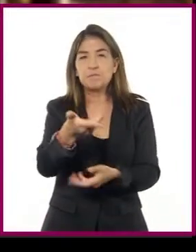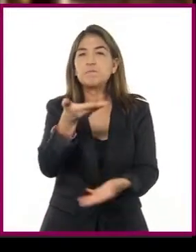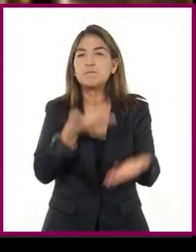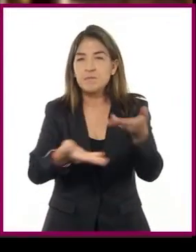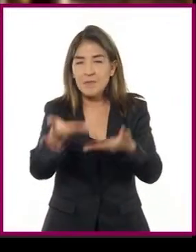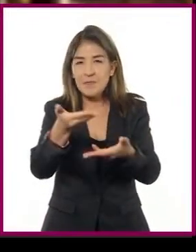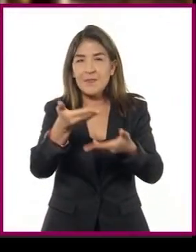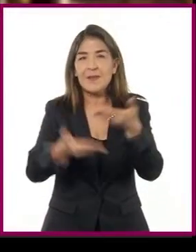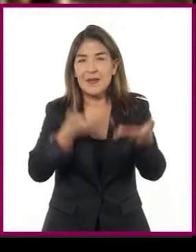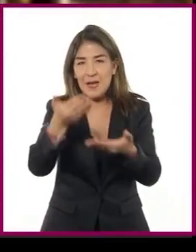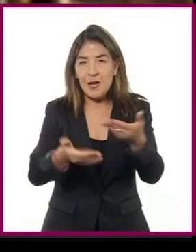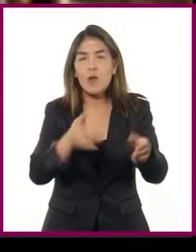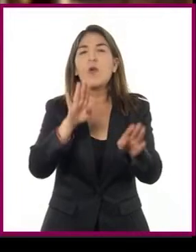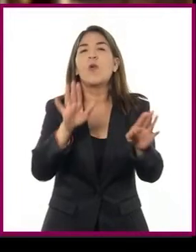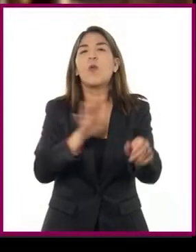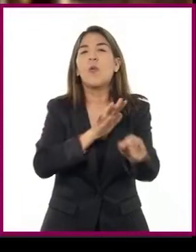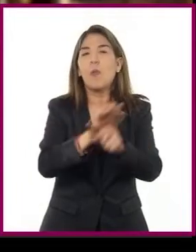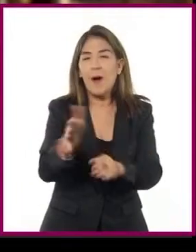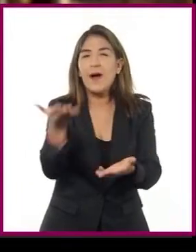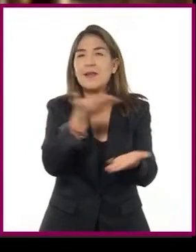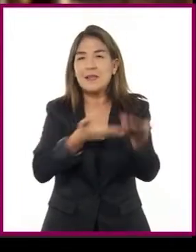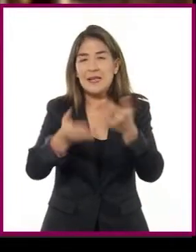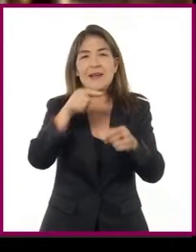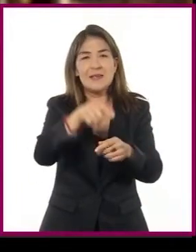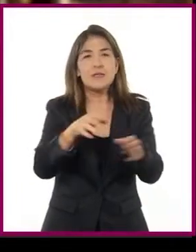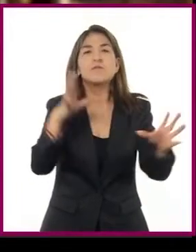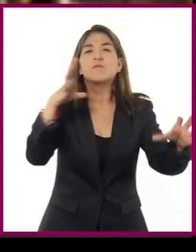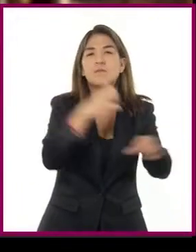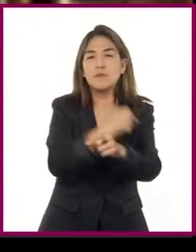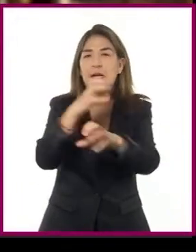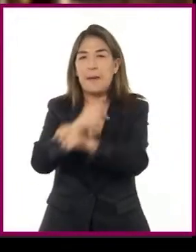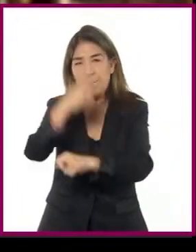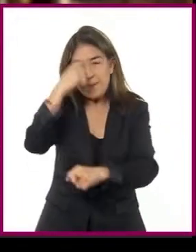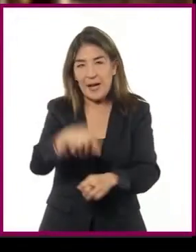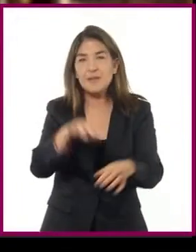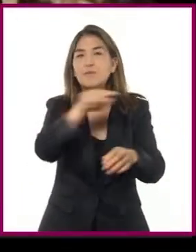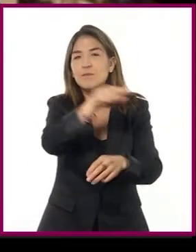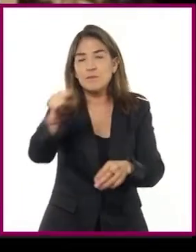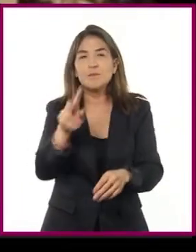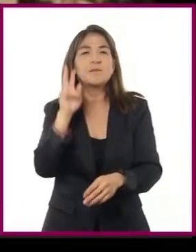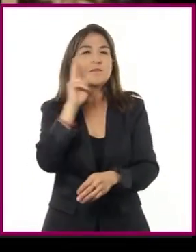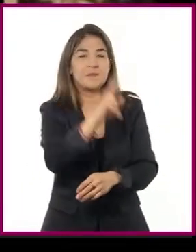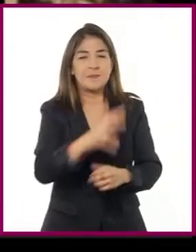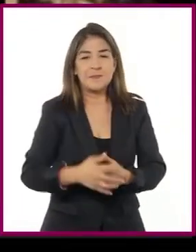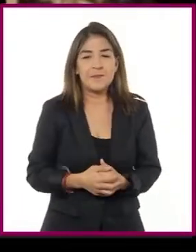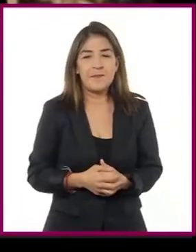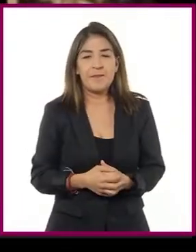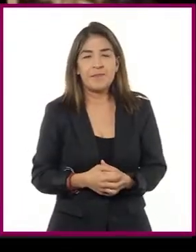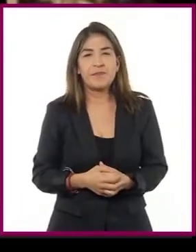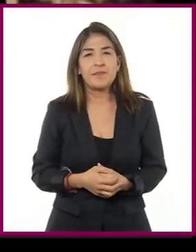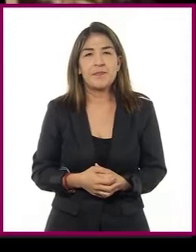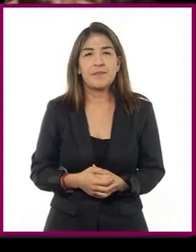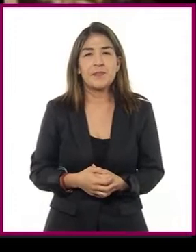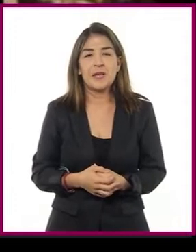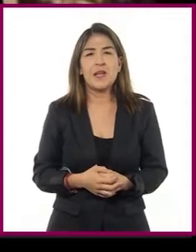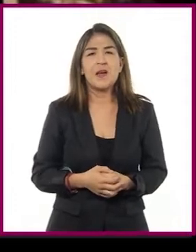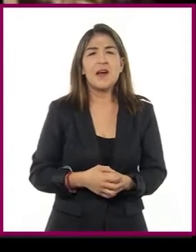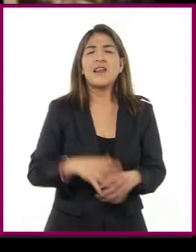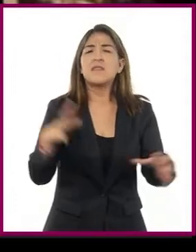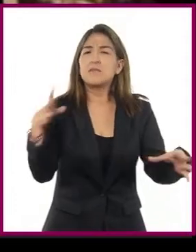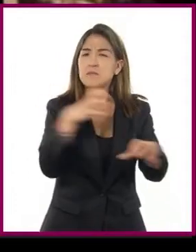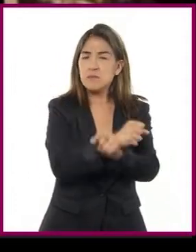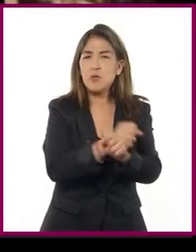algunas definiciones que utilizo como punto de partida. Definimos un punto de